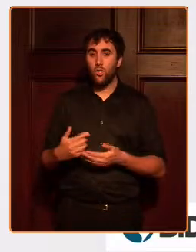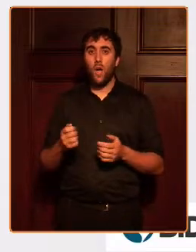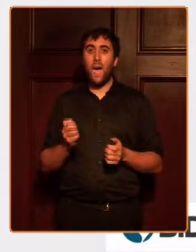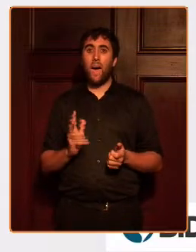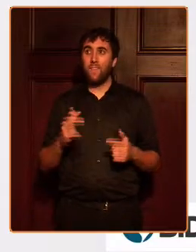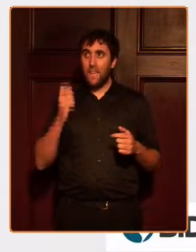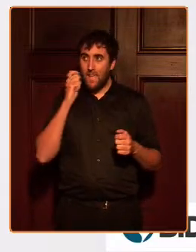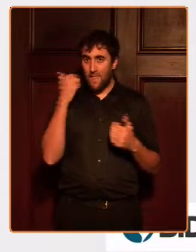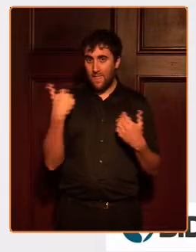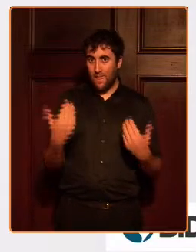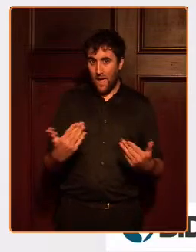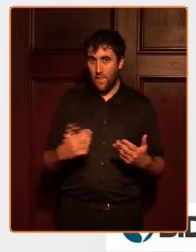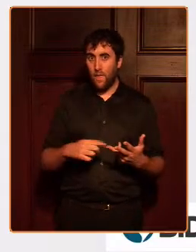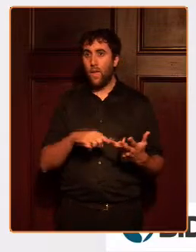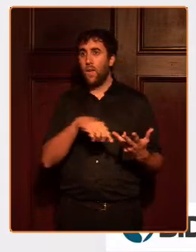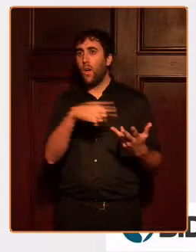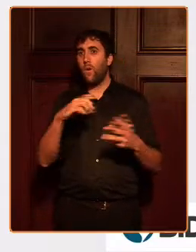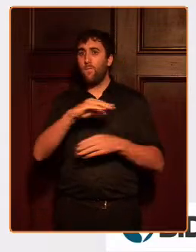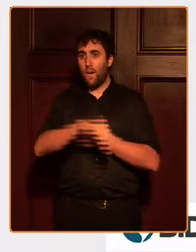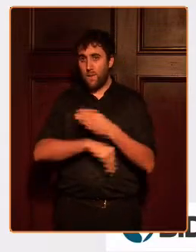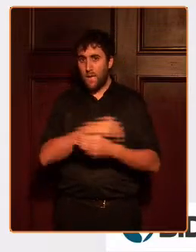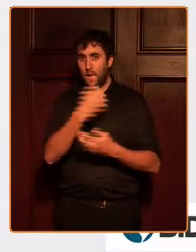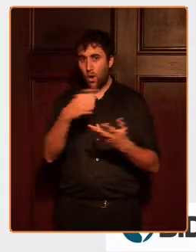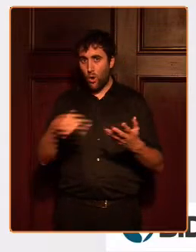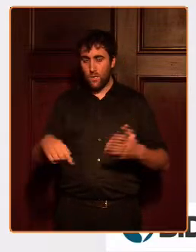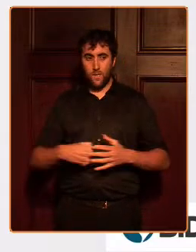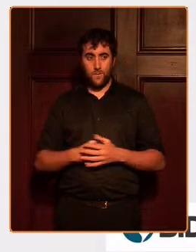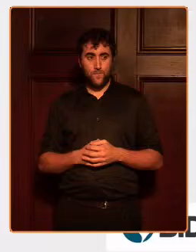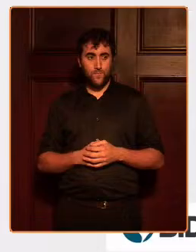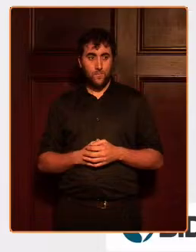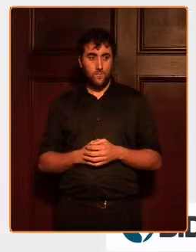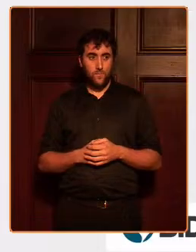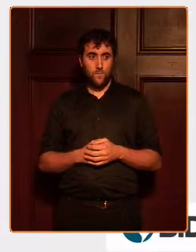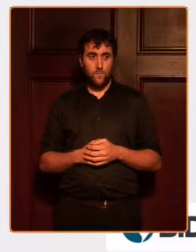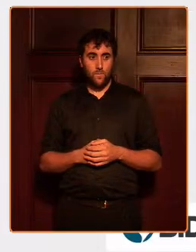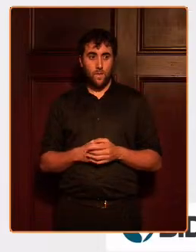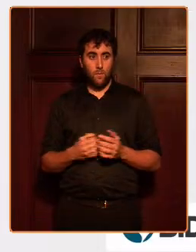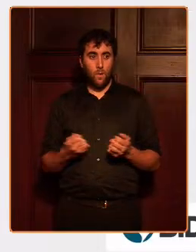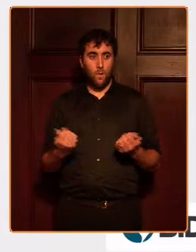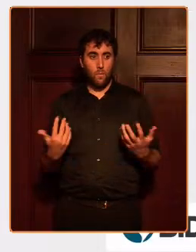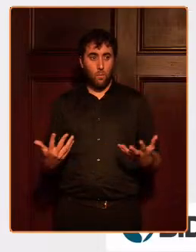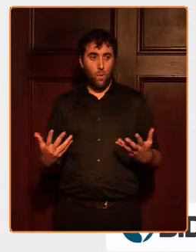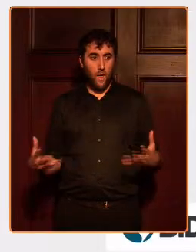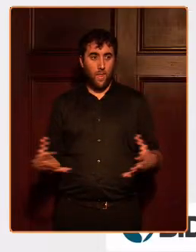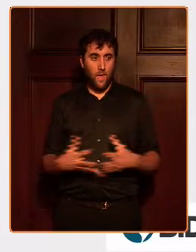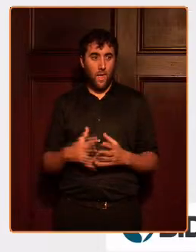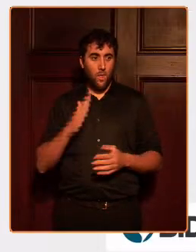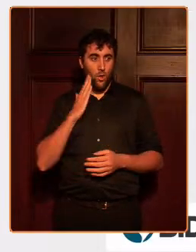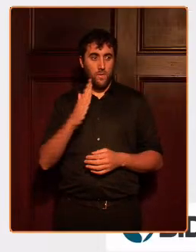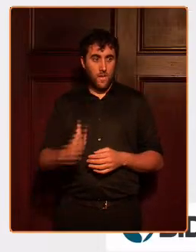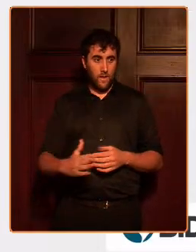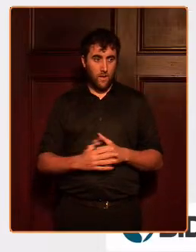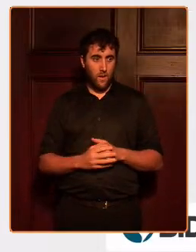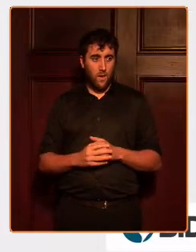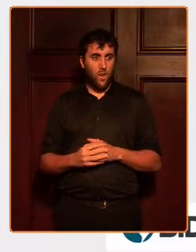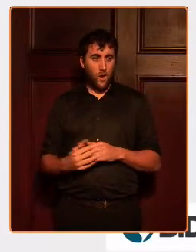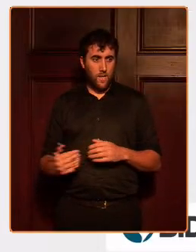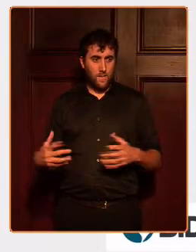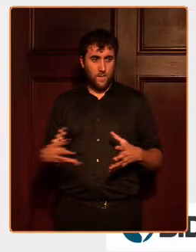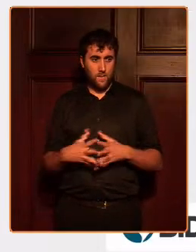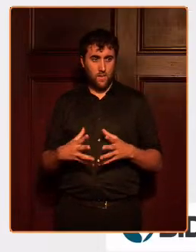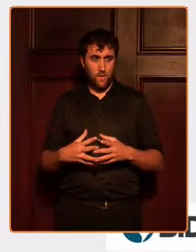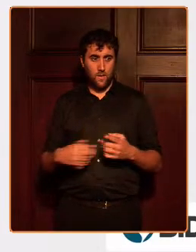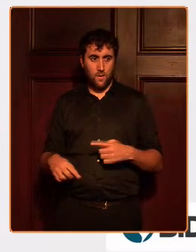pero también en el apoyo a las familias, y cómo puede ayudar a los docentes, a los tutores y a los que apoyan a